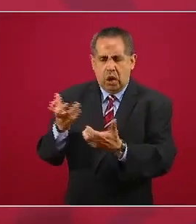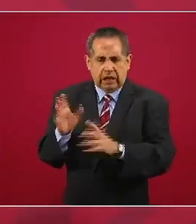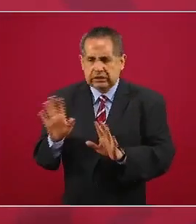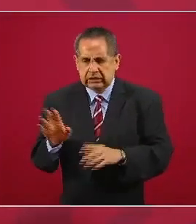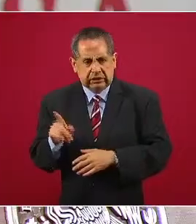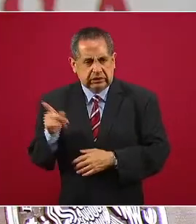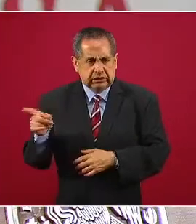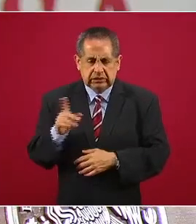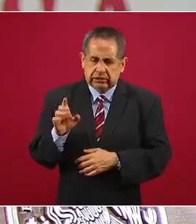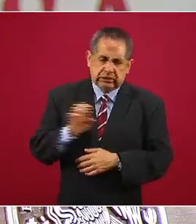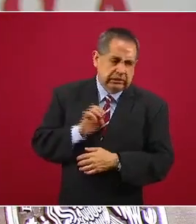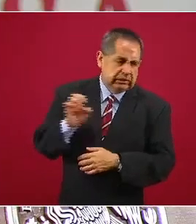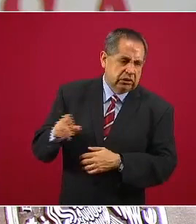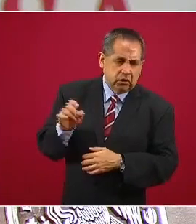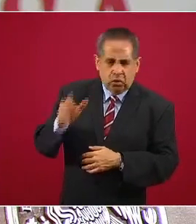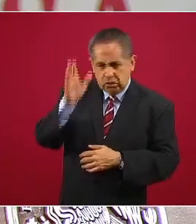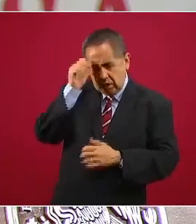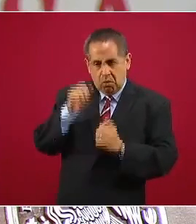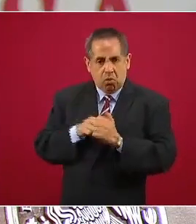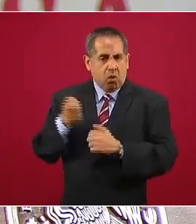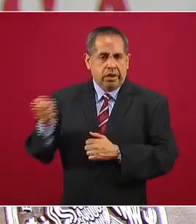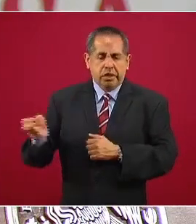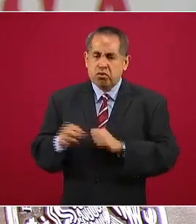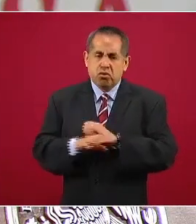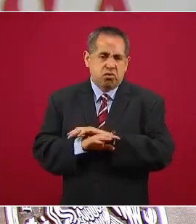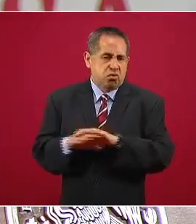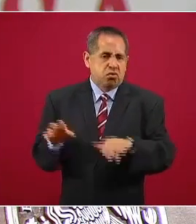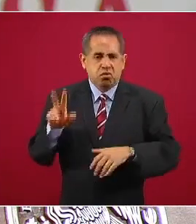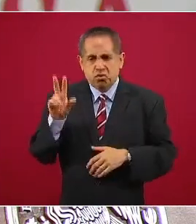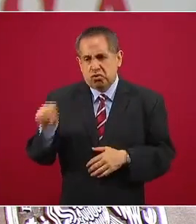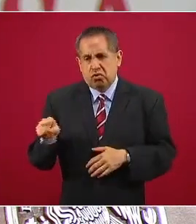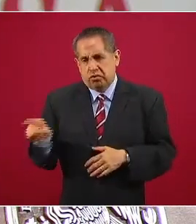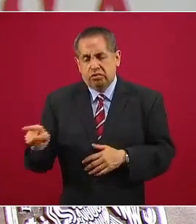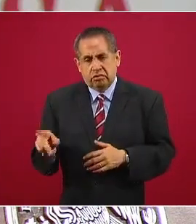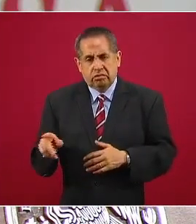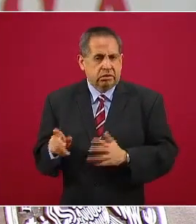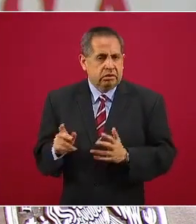su repudio a este